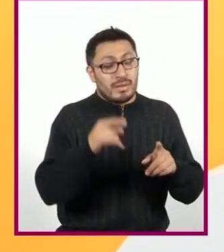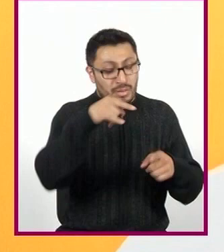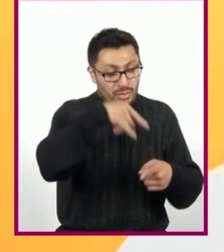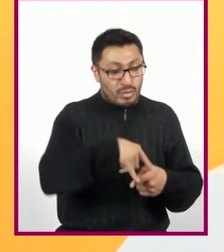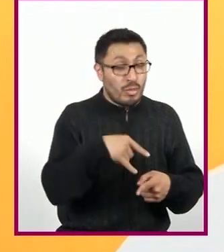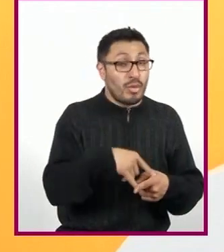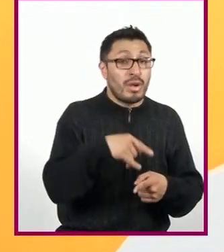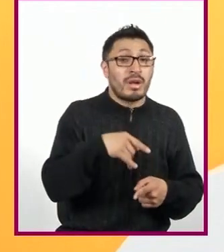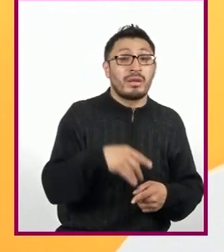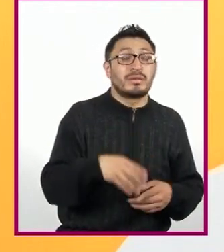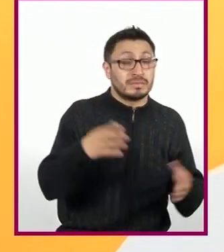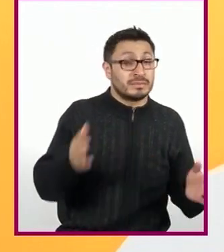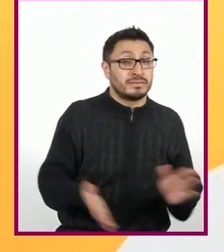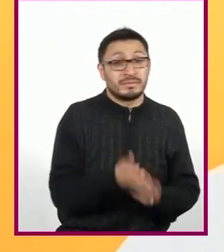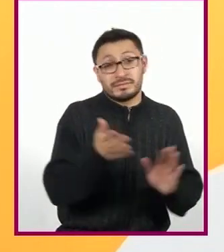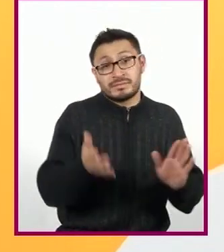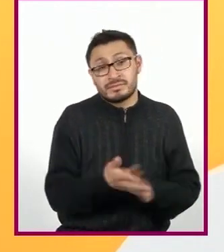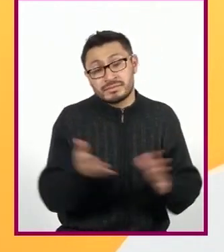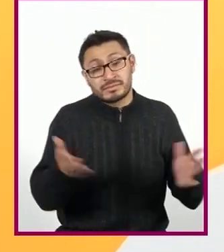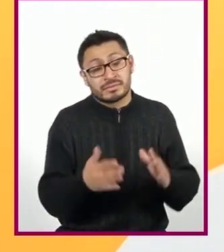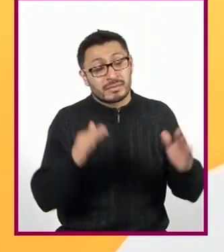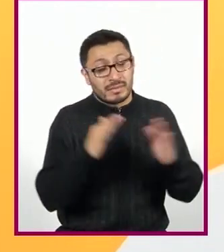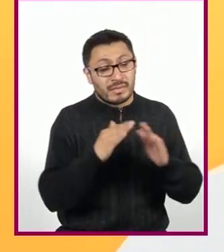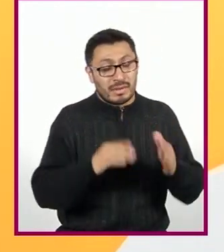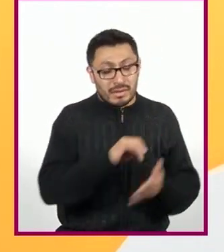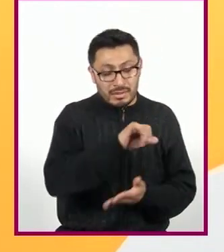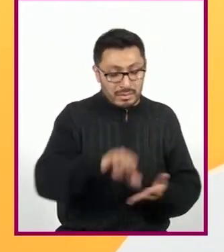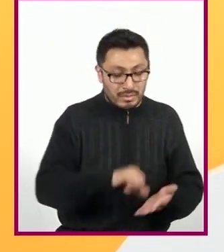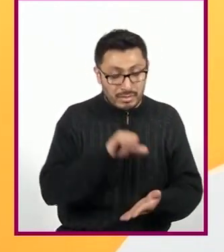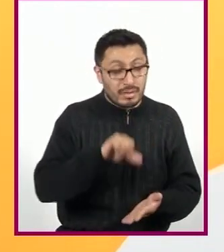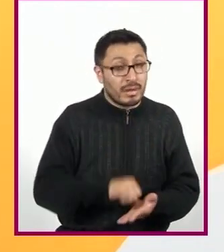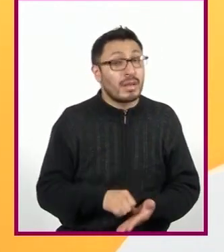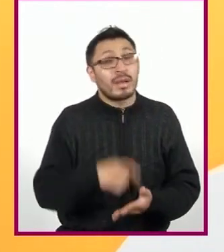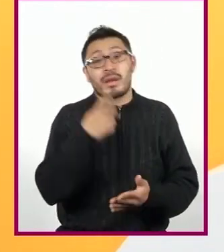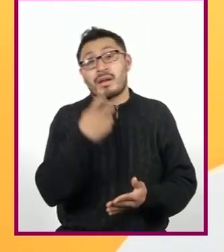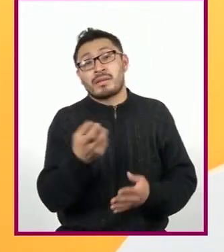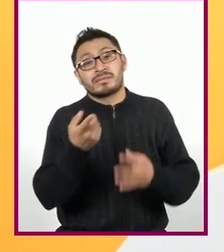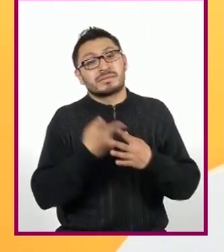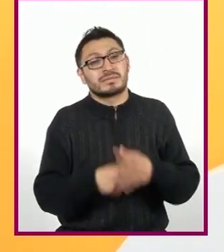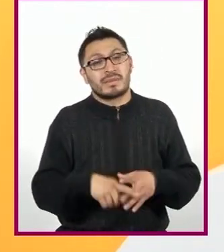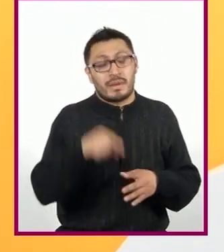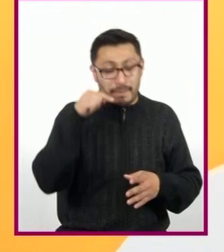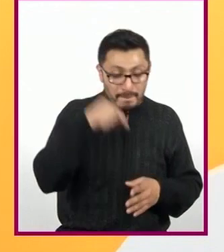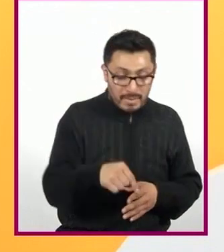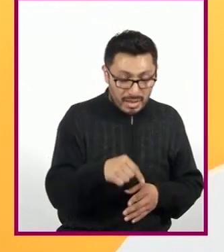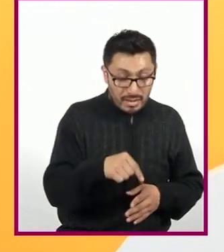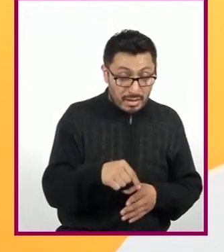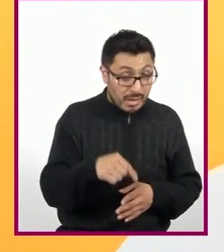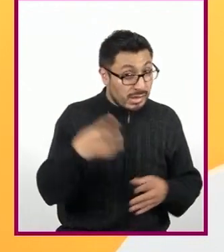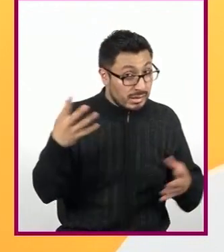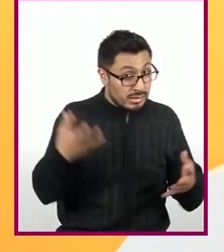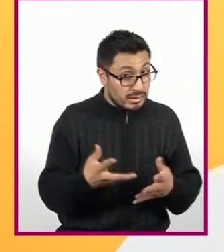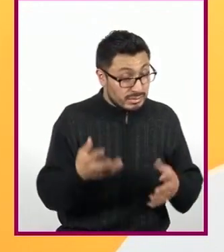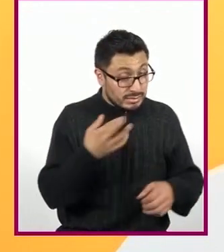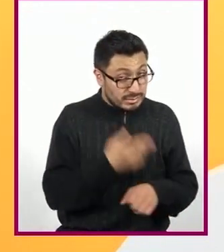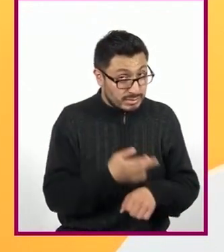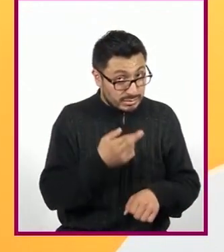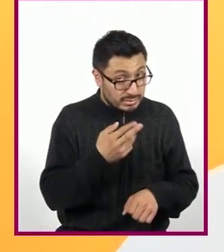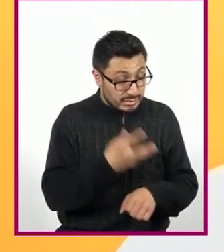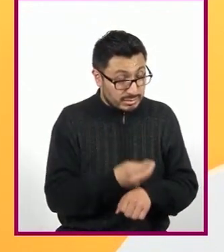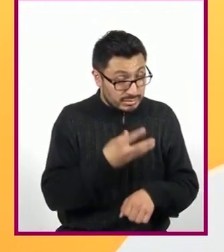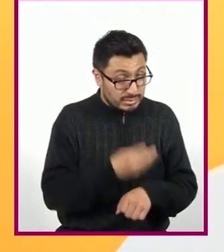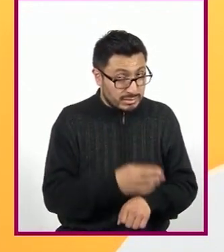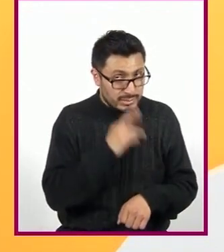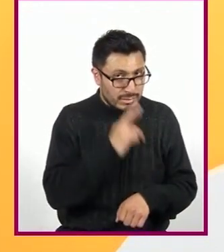cuadrilátero. Se construirá una casa al centro a partir de sus puntos medios. Para resolverlo, se tomó en cuenta